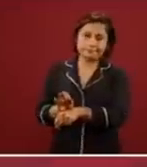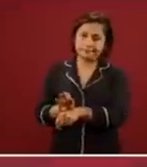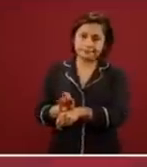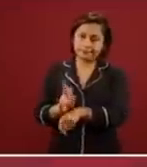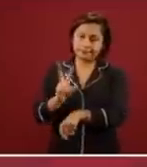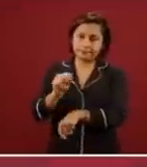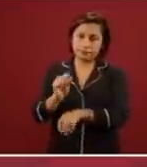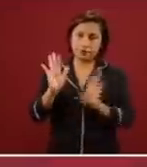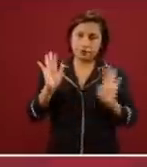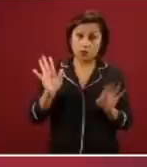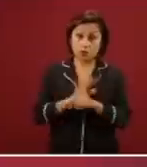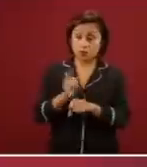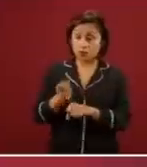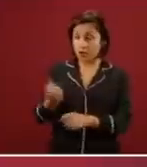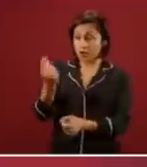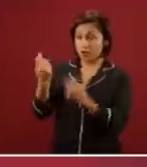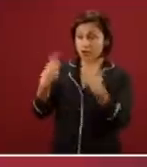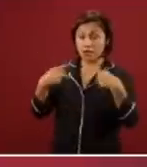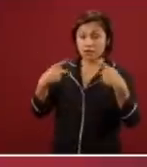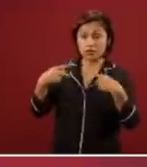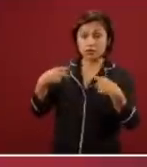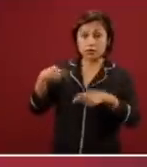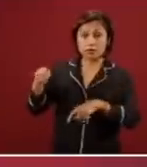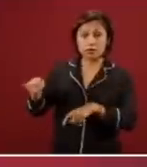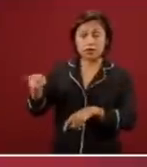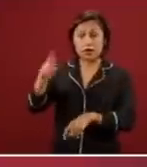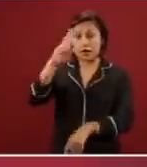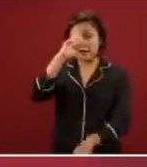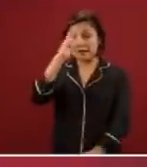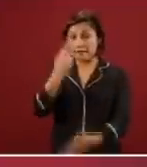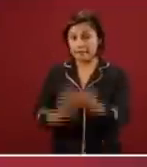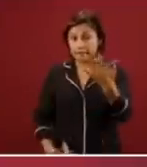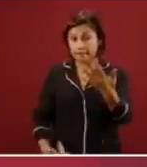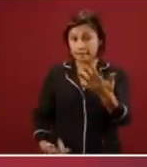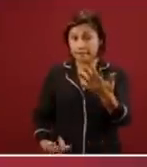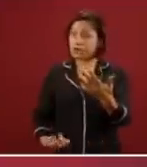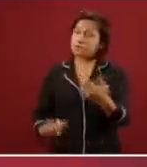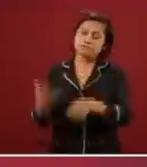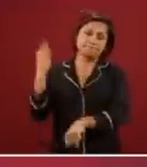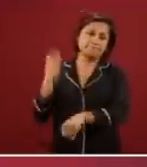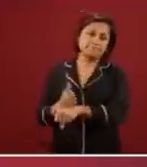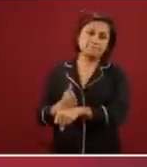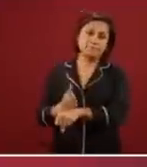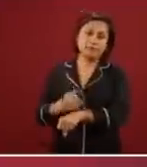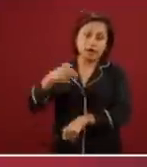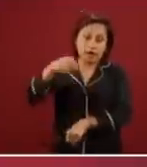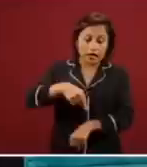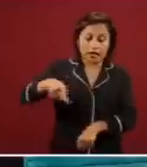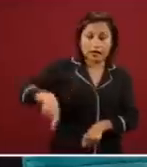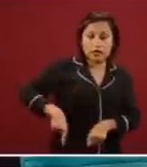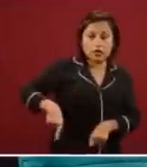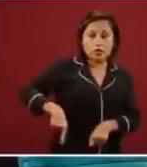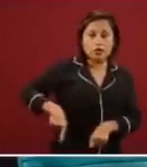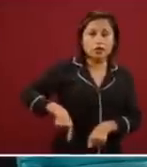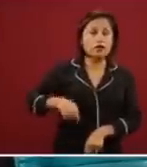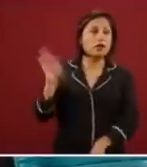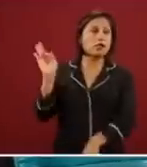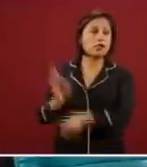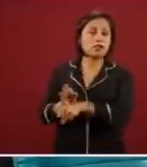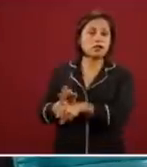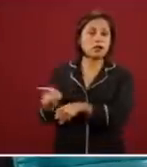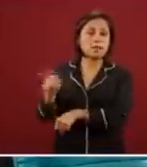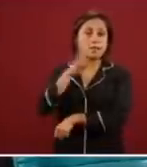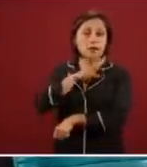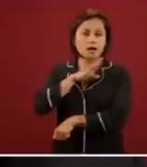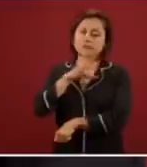cometan delitos. No hay impunidad ya en el gobierno. Y también yo no puedo acusar a nadie